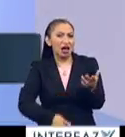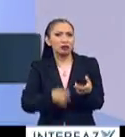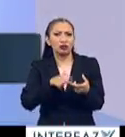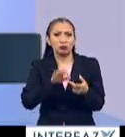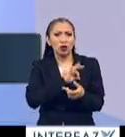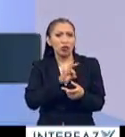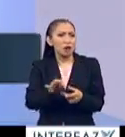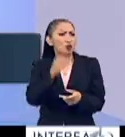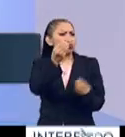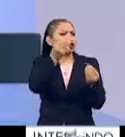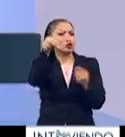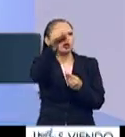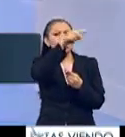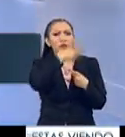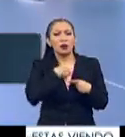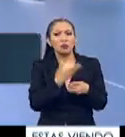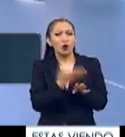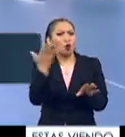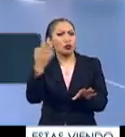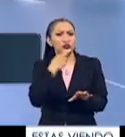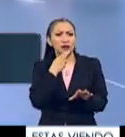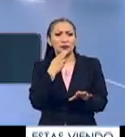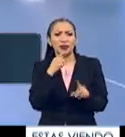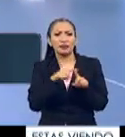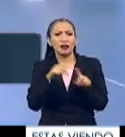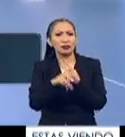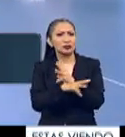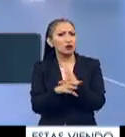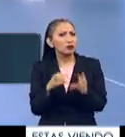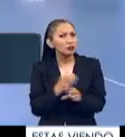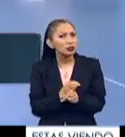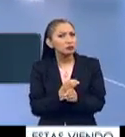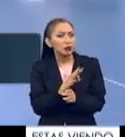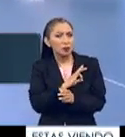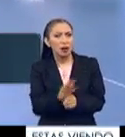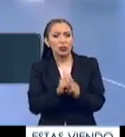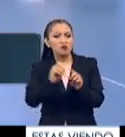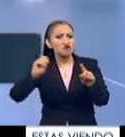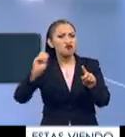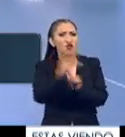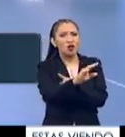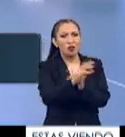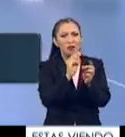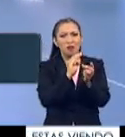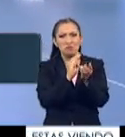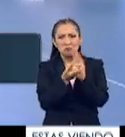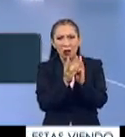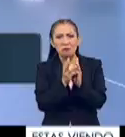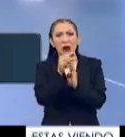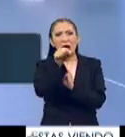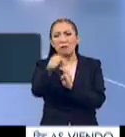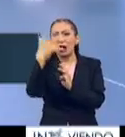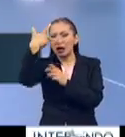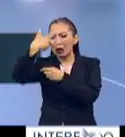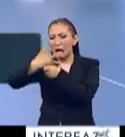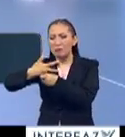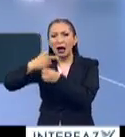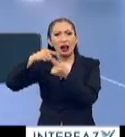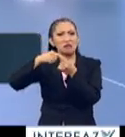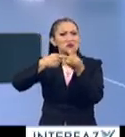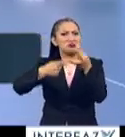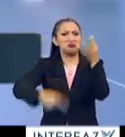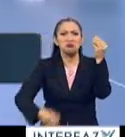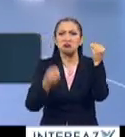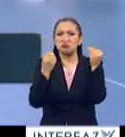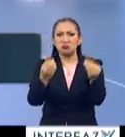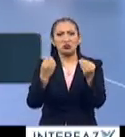que podemos tener muchos, que son multifuncionales, porque puedes mandar mensajes, sirve para cámara, en fin,